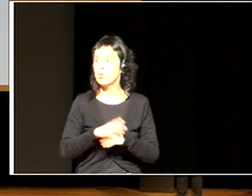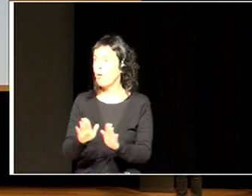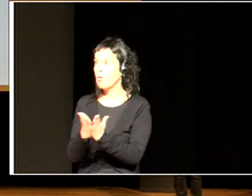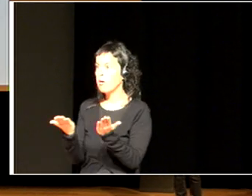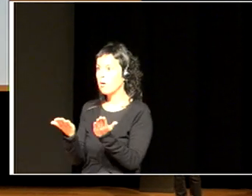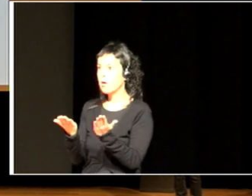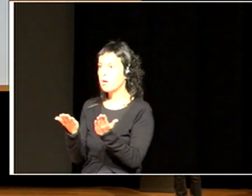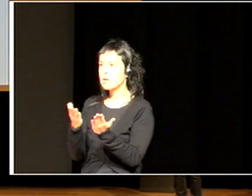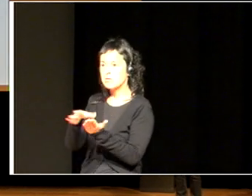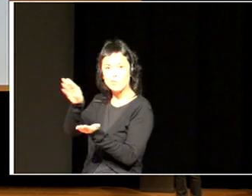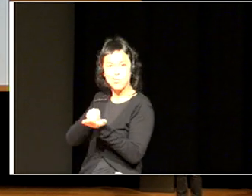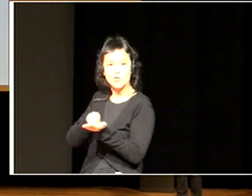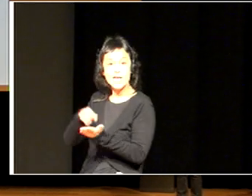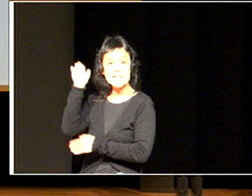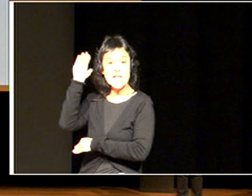saludos